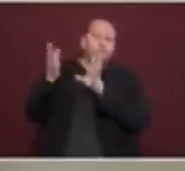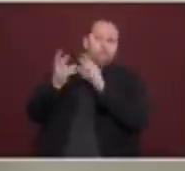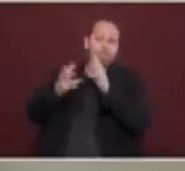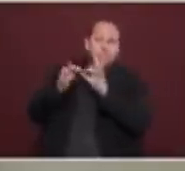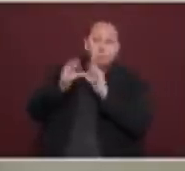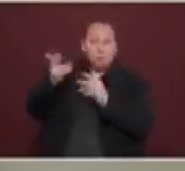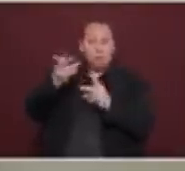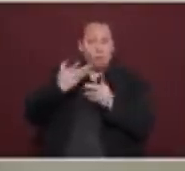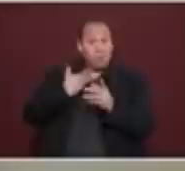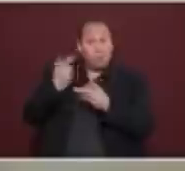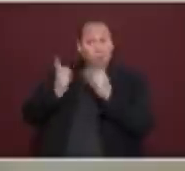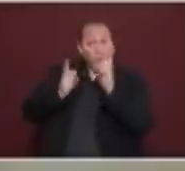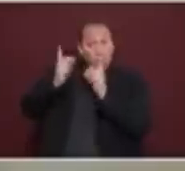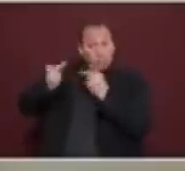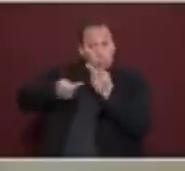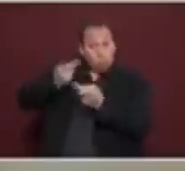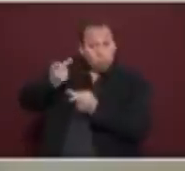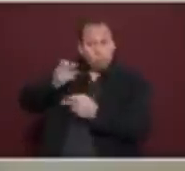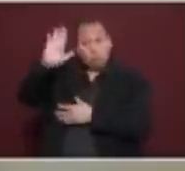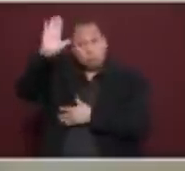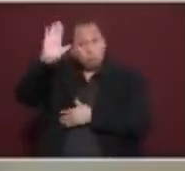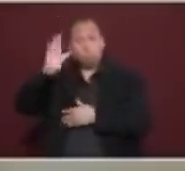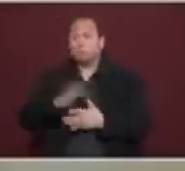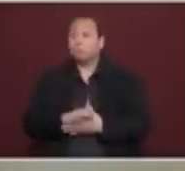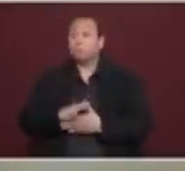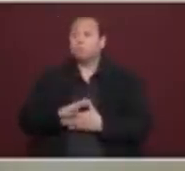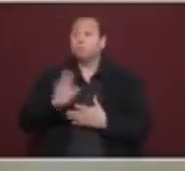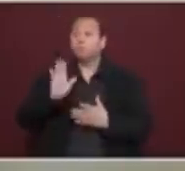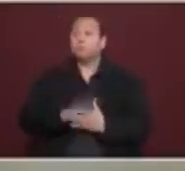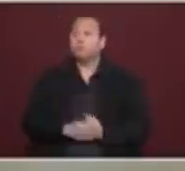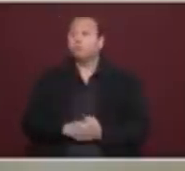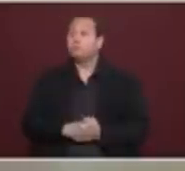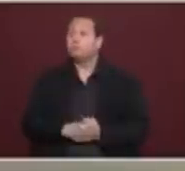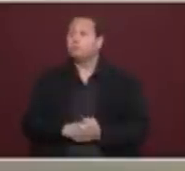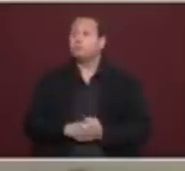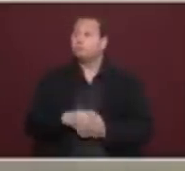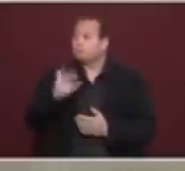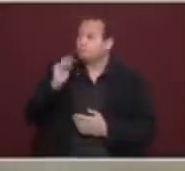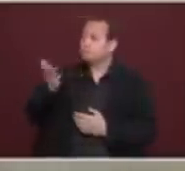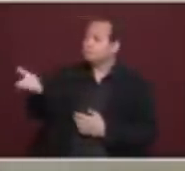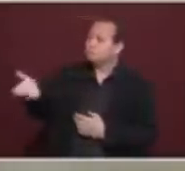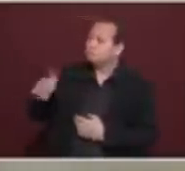preguntas sobre este tema sí sí